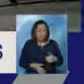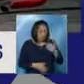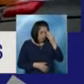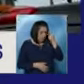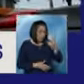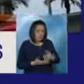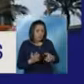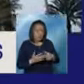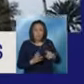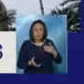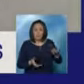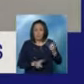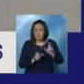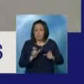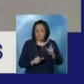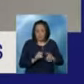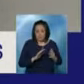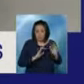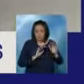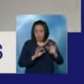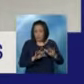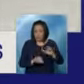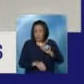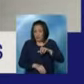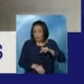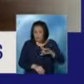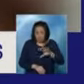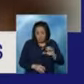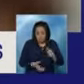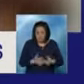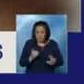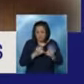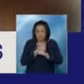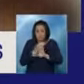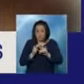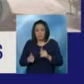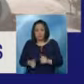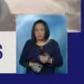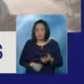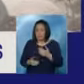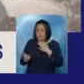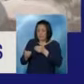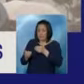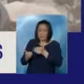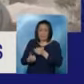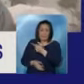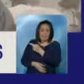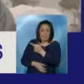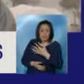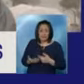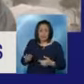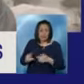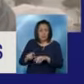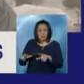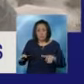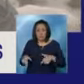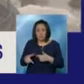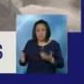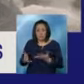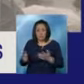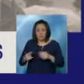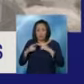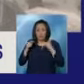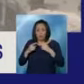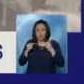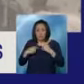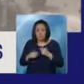algo también sobre los asistentes a la PEC, si hay alguna información sobre seguridad por esta zona. Estamos a pocos metros en general de donde se ubican hoteles